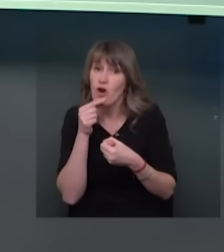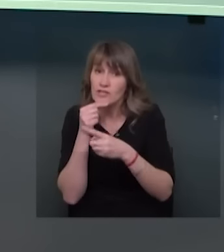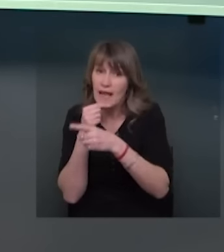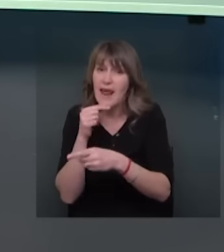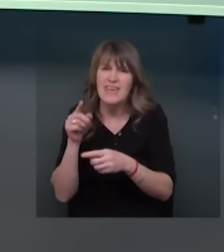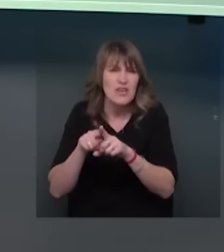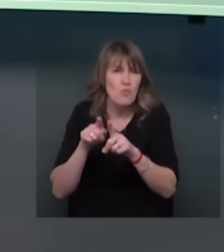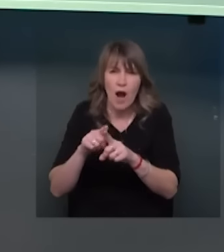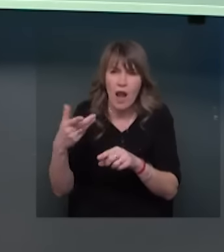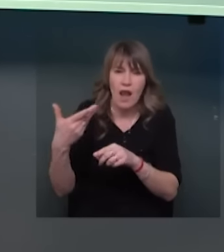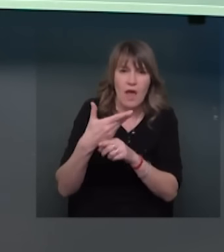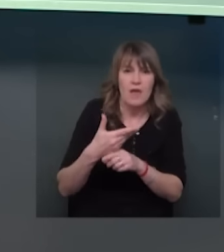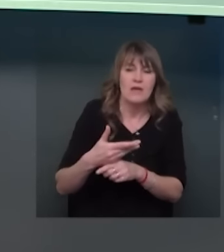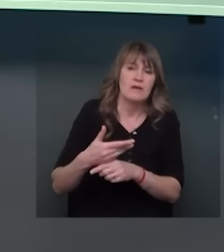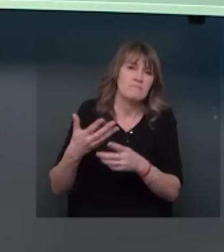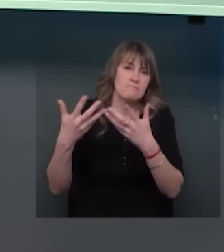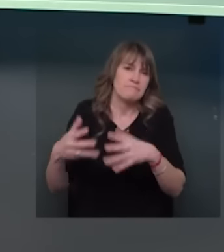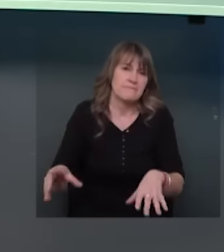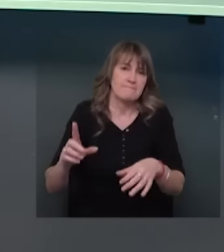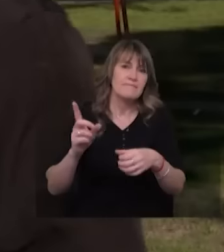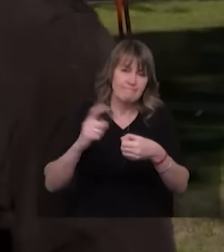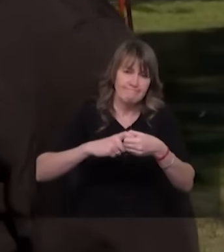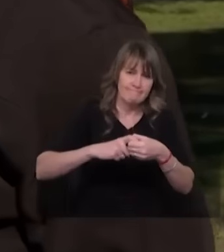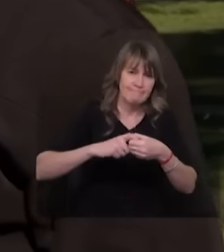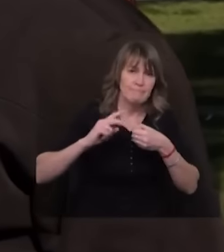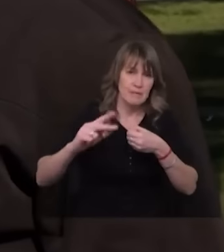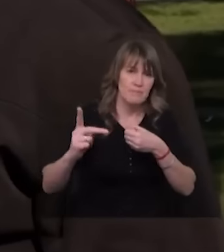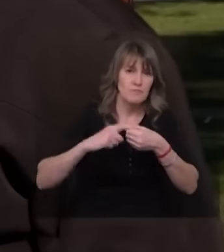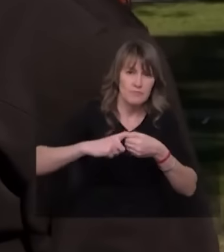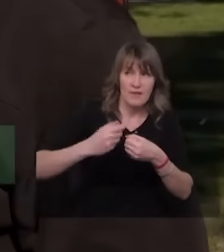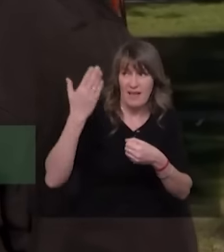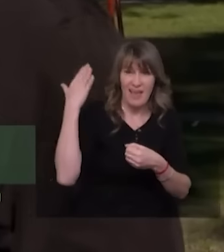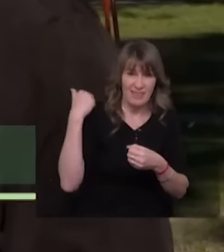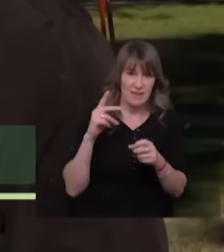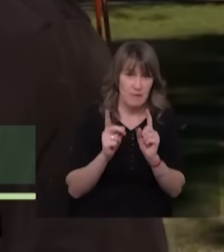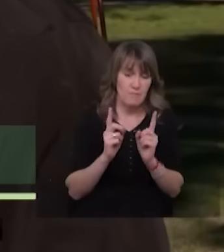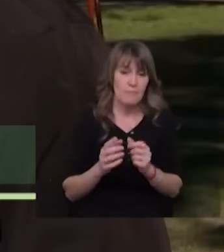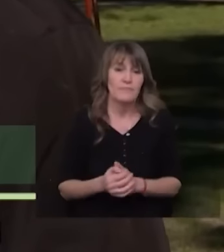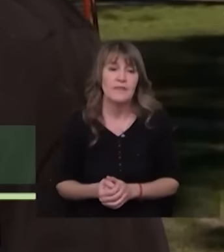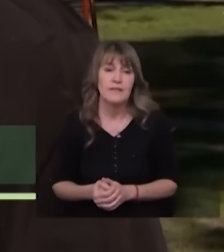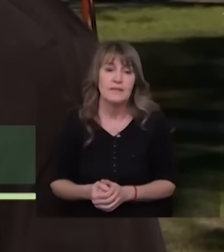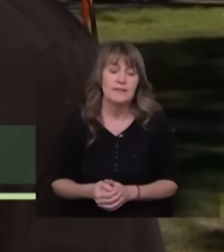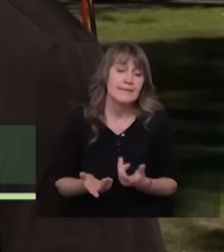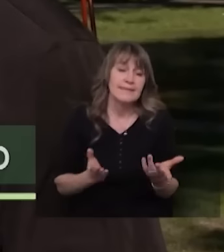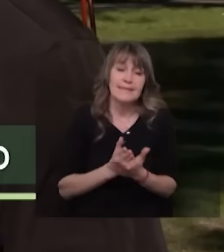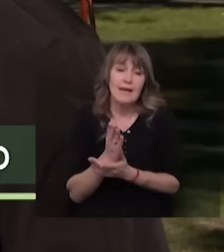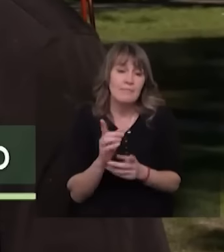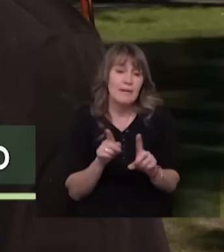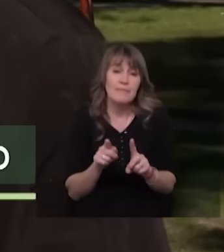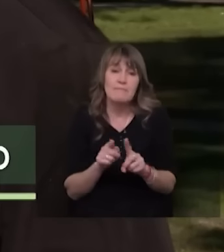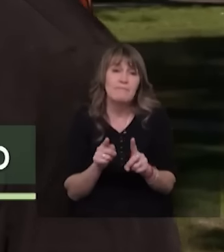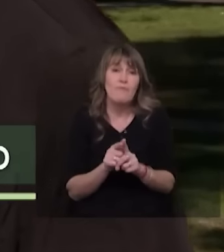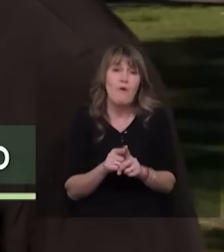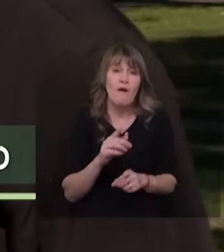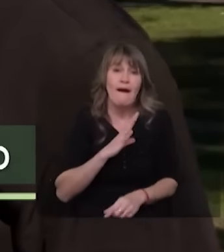moción similar y defendió la permanencia en la central la primera impresión es la que siempre tenemos cuando sucede un